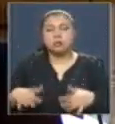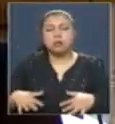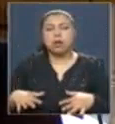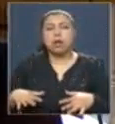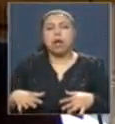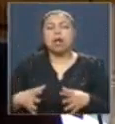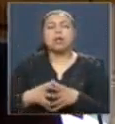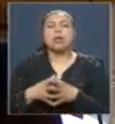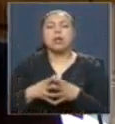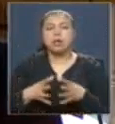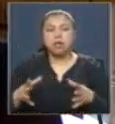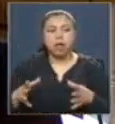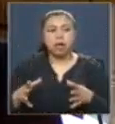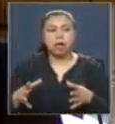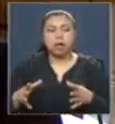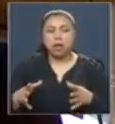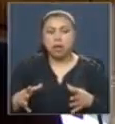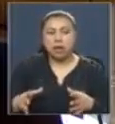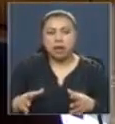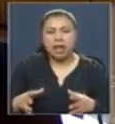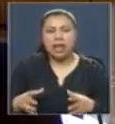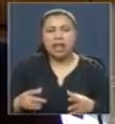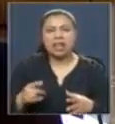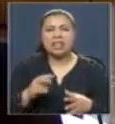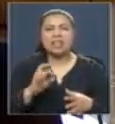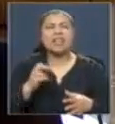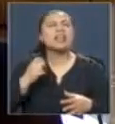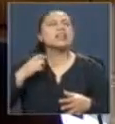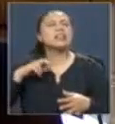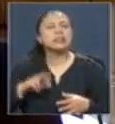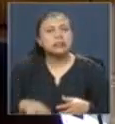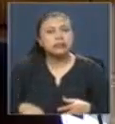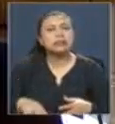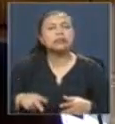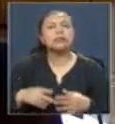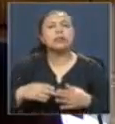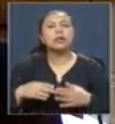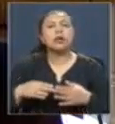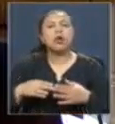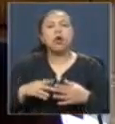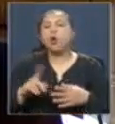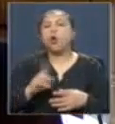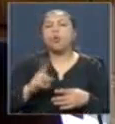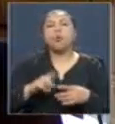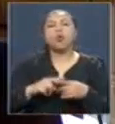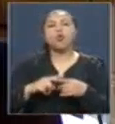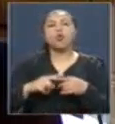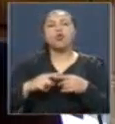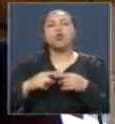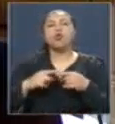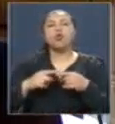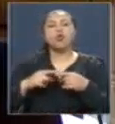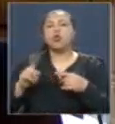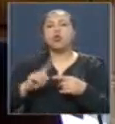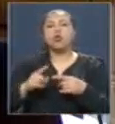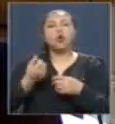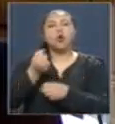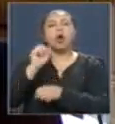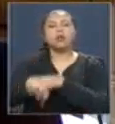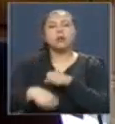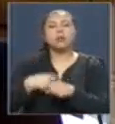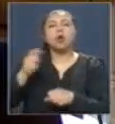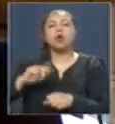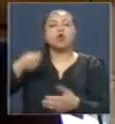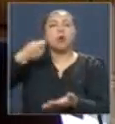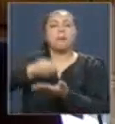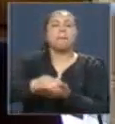grandes operaciones como la de Tianqi tuvieron que echarse para atrás en su afán de evadir el impuesto porque los